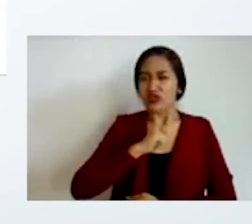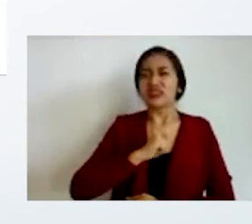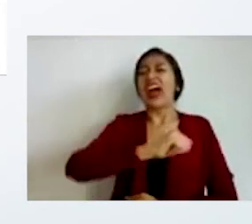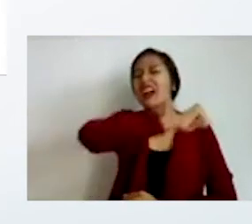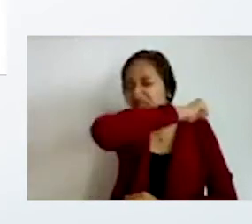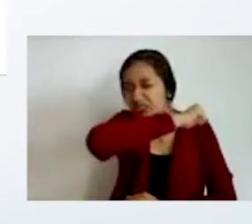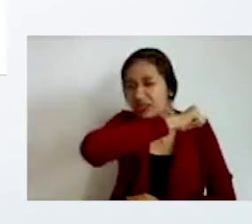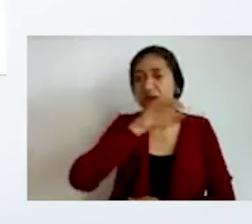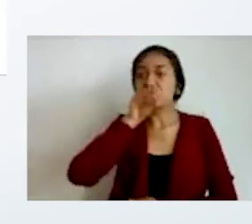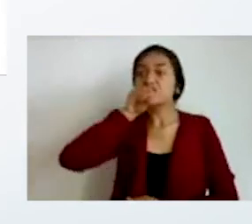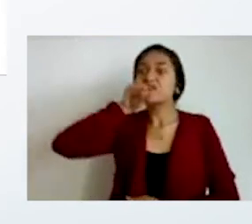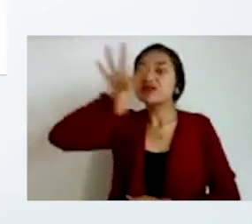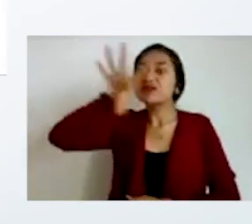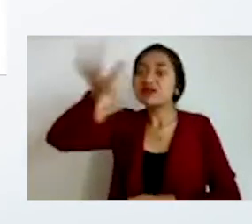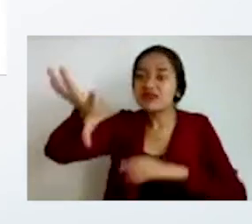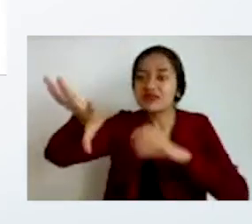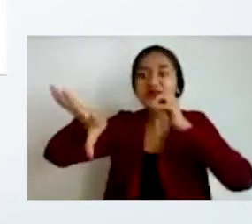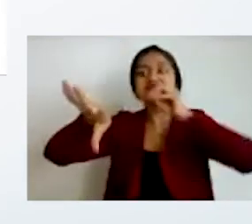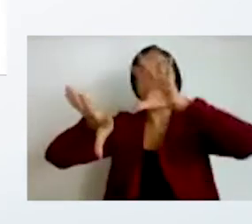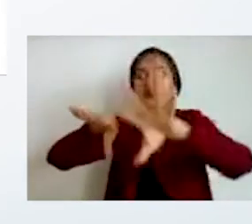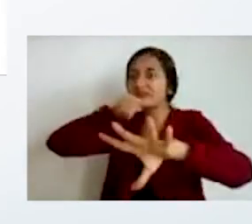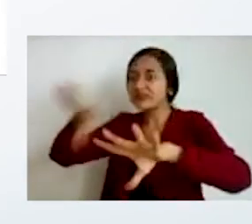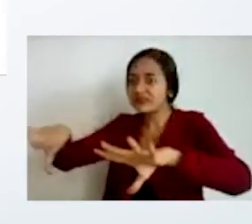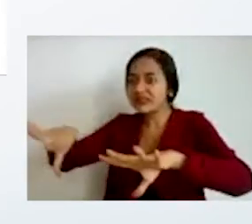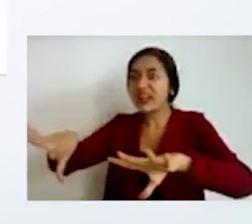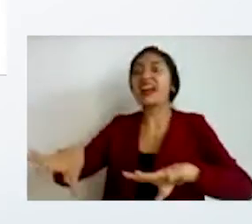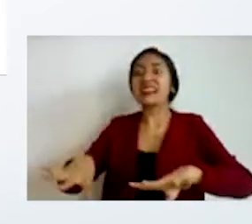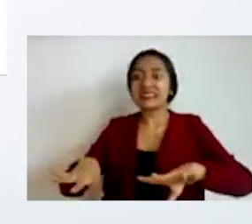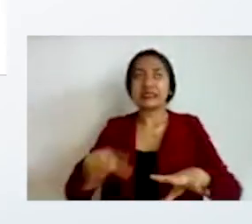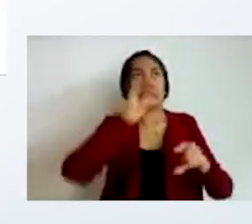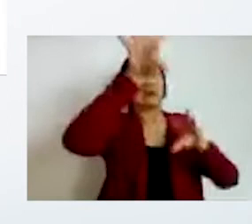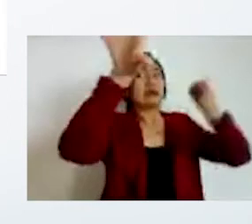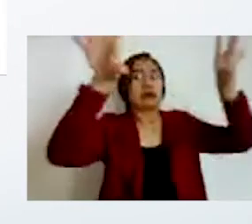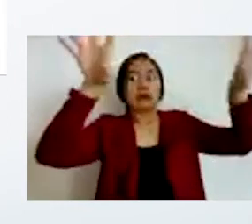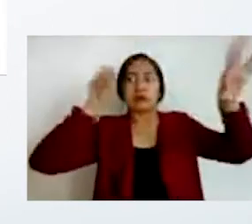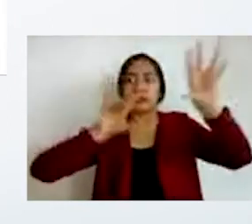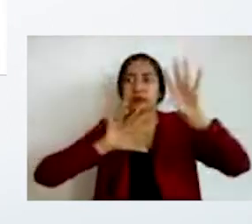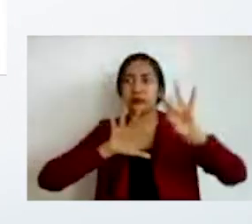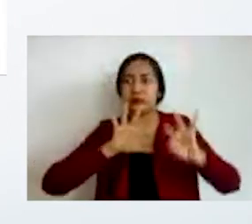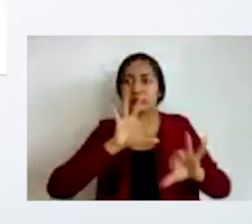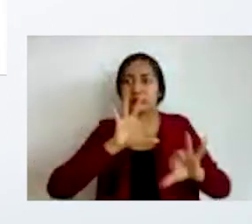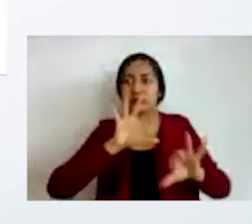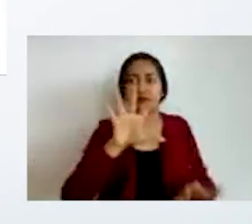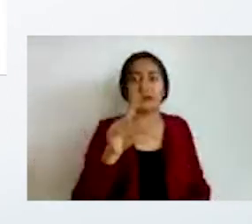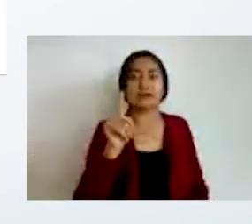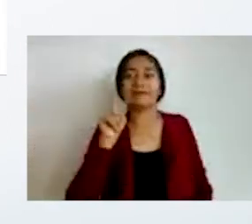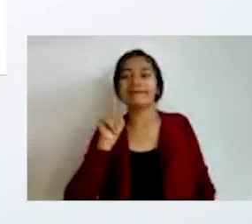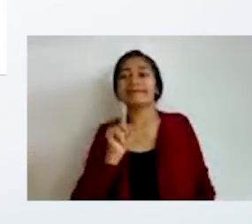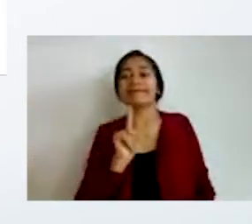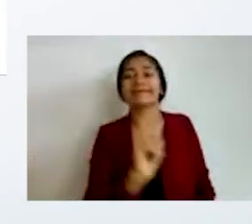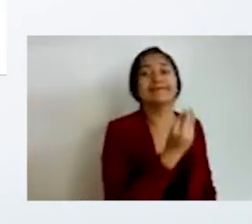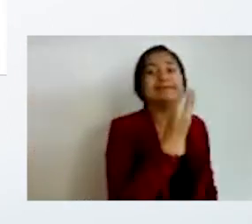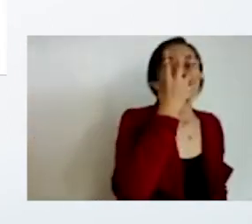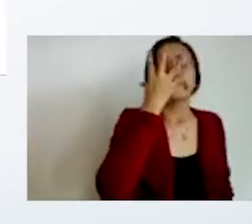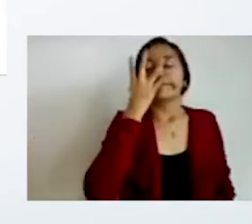arrojando partículas virales hacia su entorno y entonces entramos nosotros en contacto con ello.